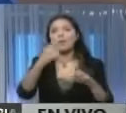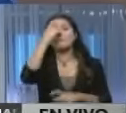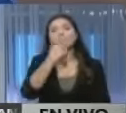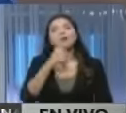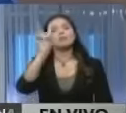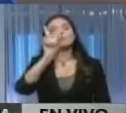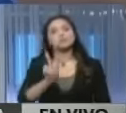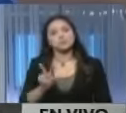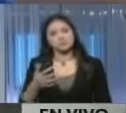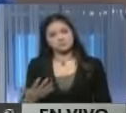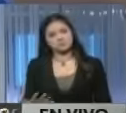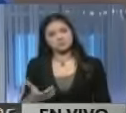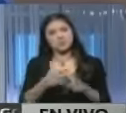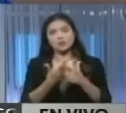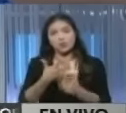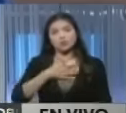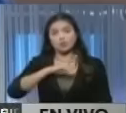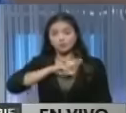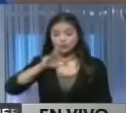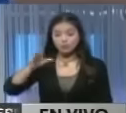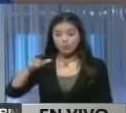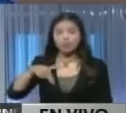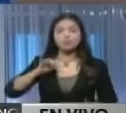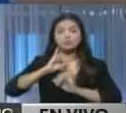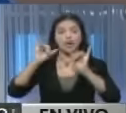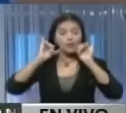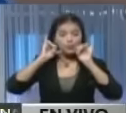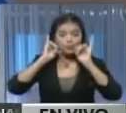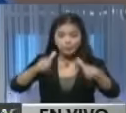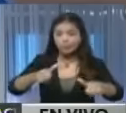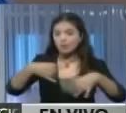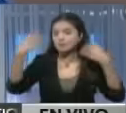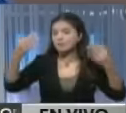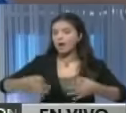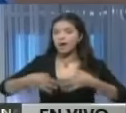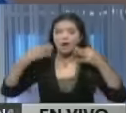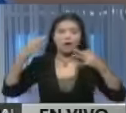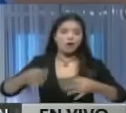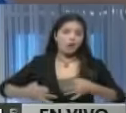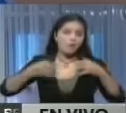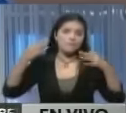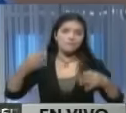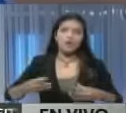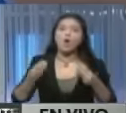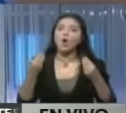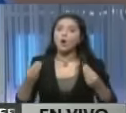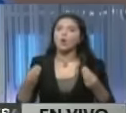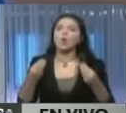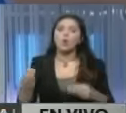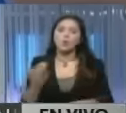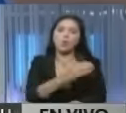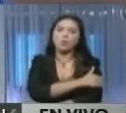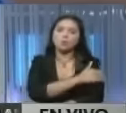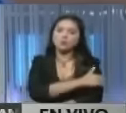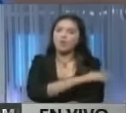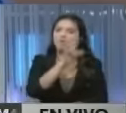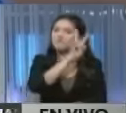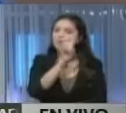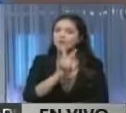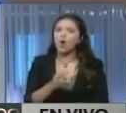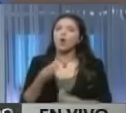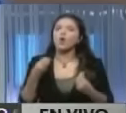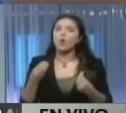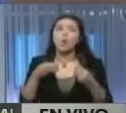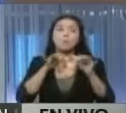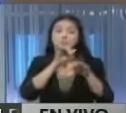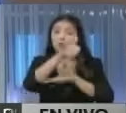país. Y eso nosotros lo hemos venido denunciando permanentemente, como la oposición venezolana, su cúpula,